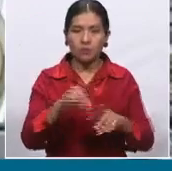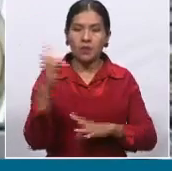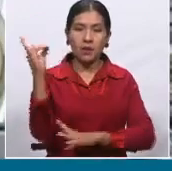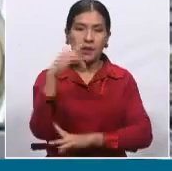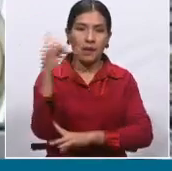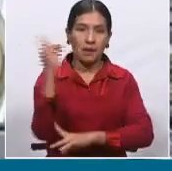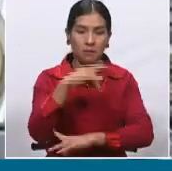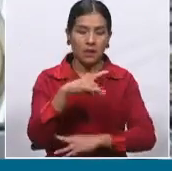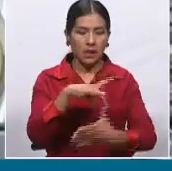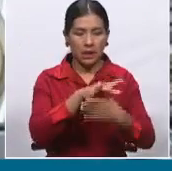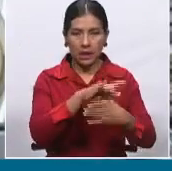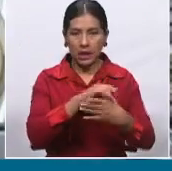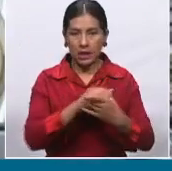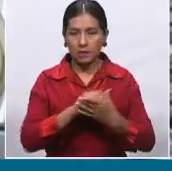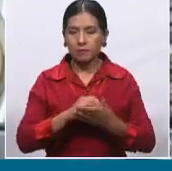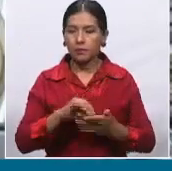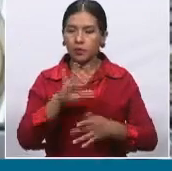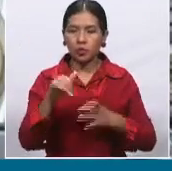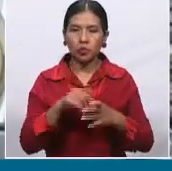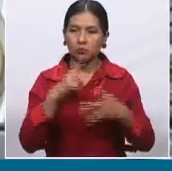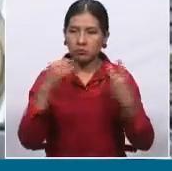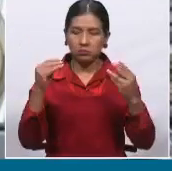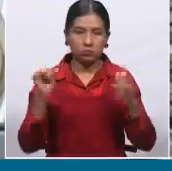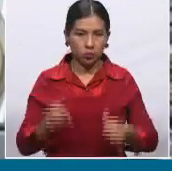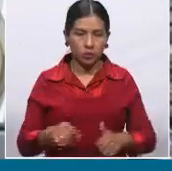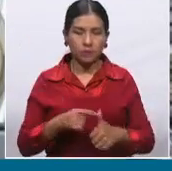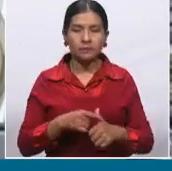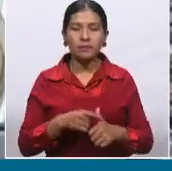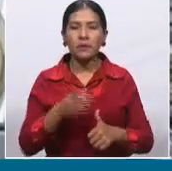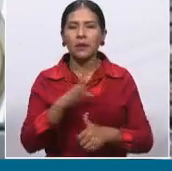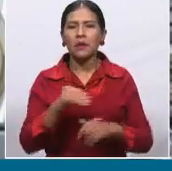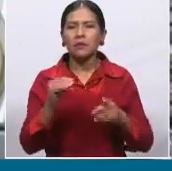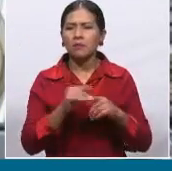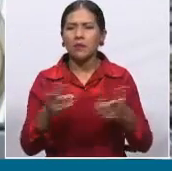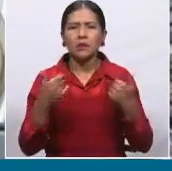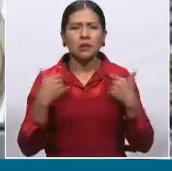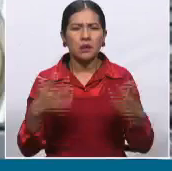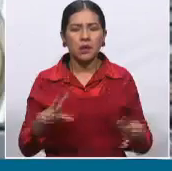llama, en carne cruda, tiene